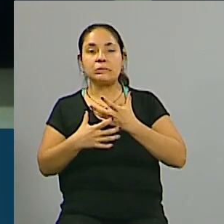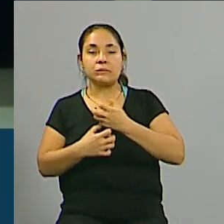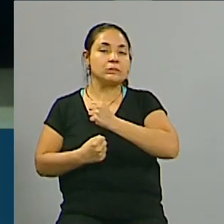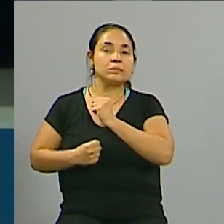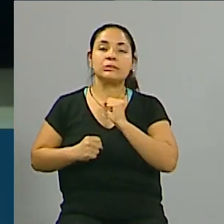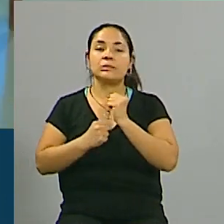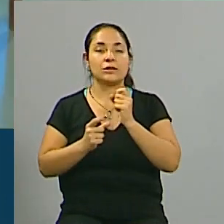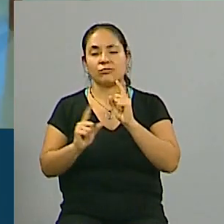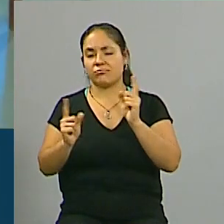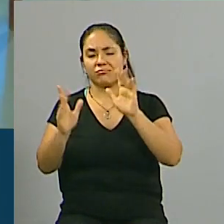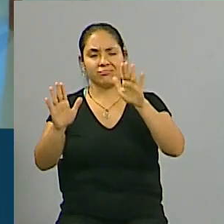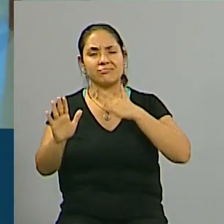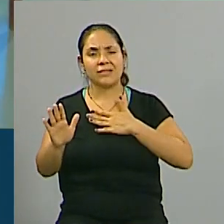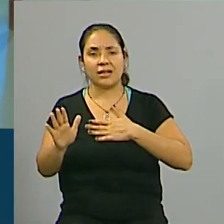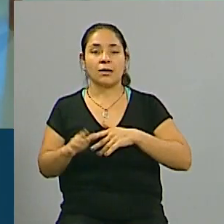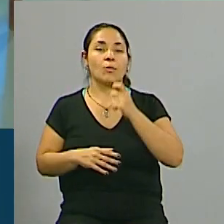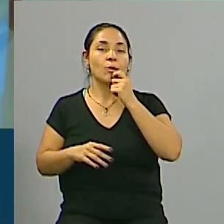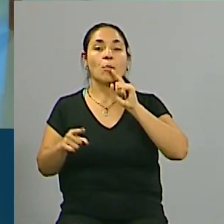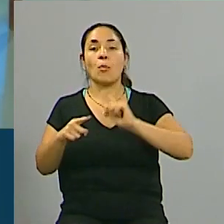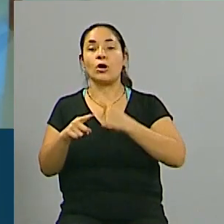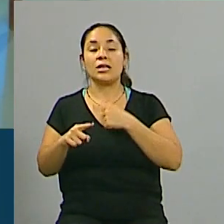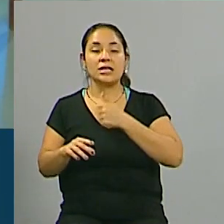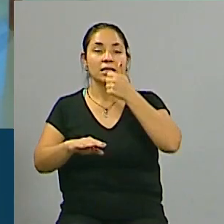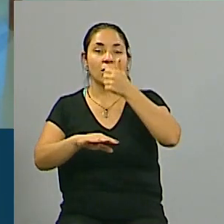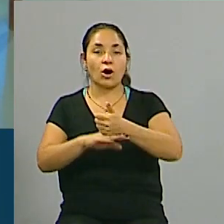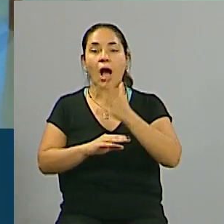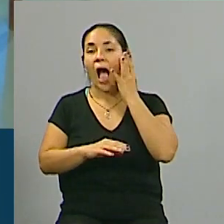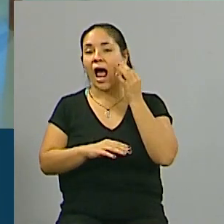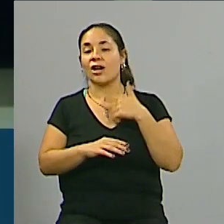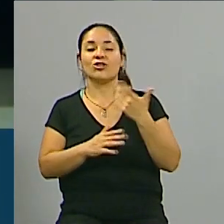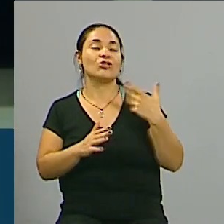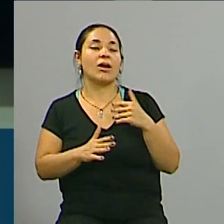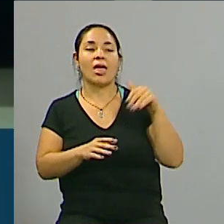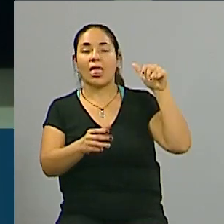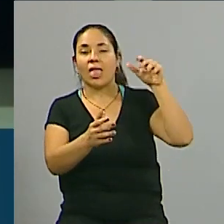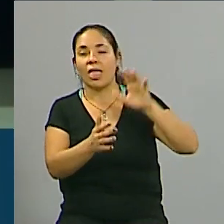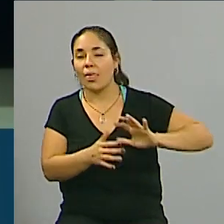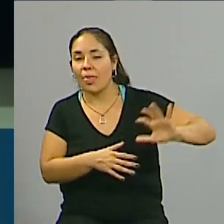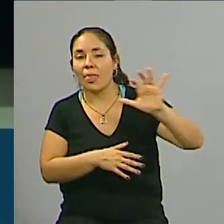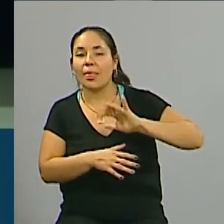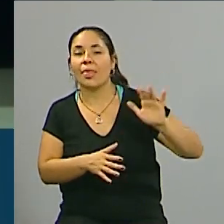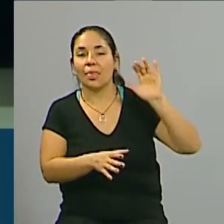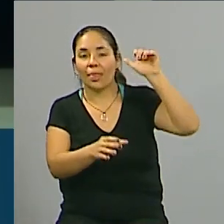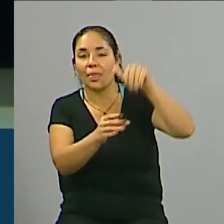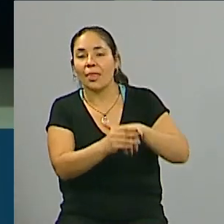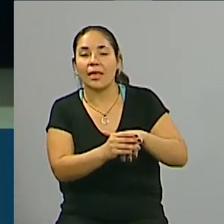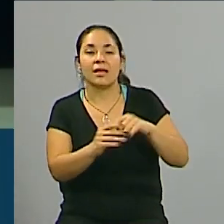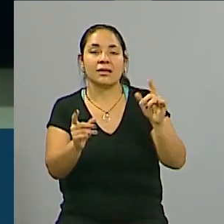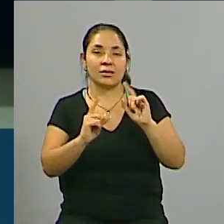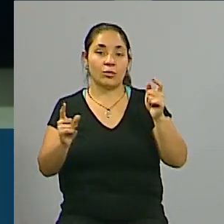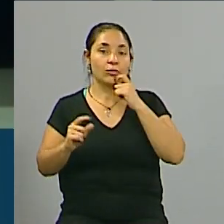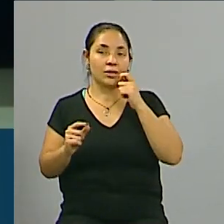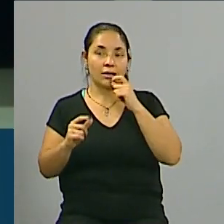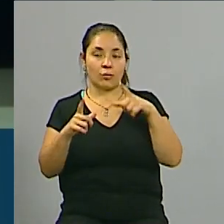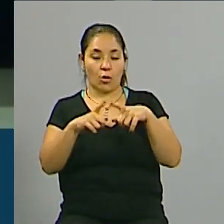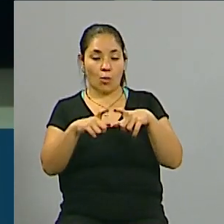coaccionada a votar. Ningún puntero político va a darle en el bolsillo a cualquiera de los vecinos que vaya a votar tal o cual boleta, y sí o sí